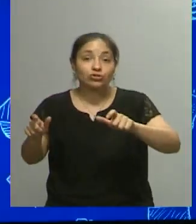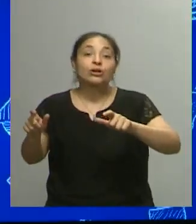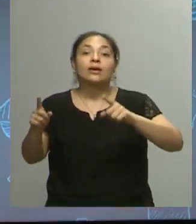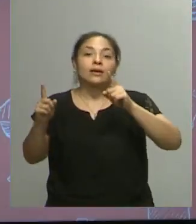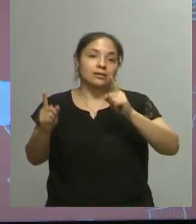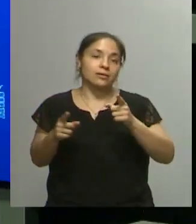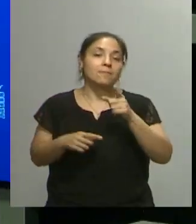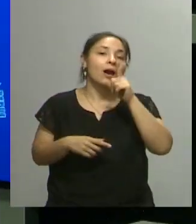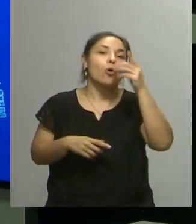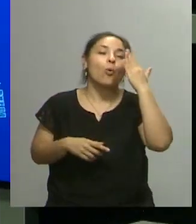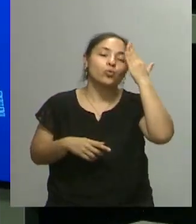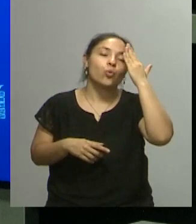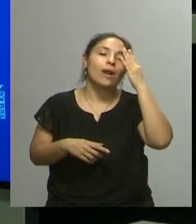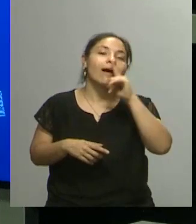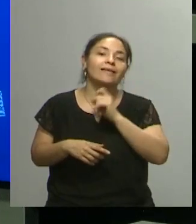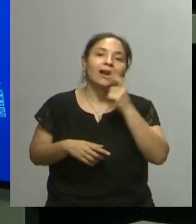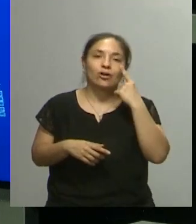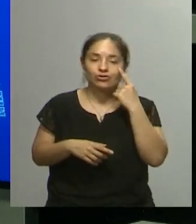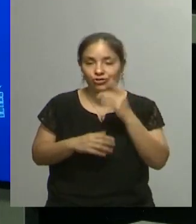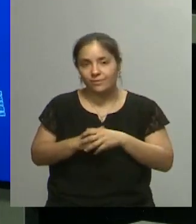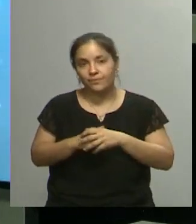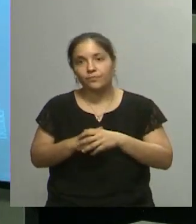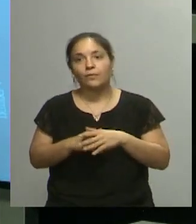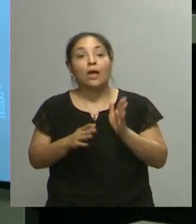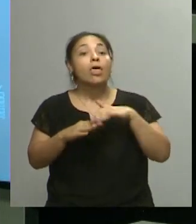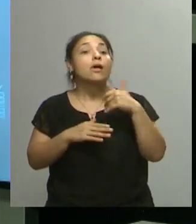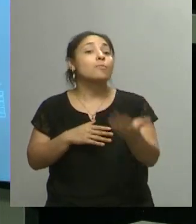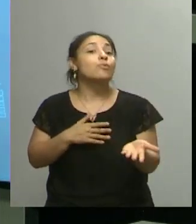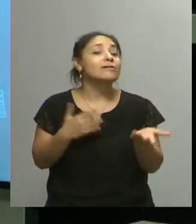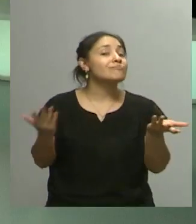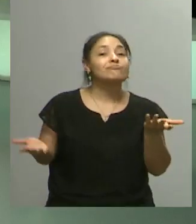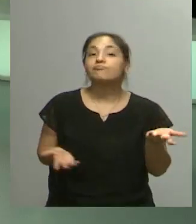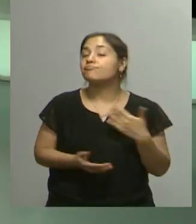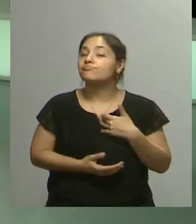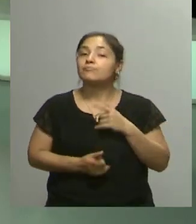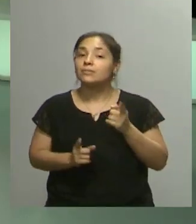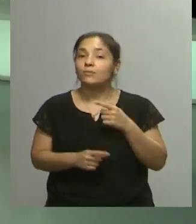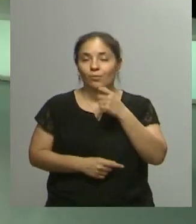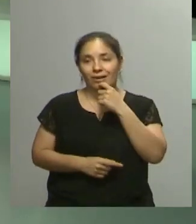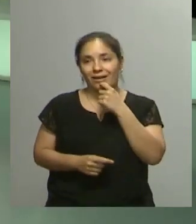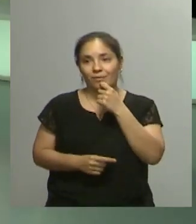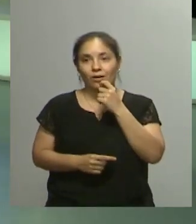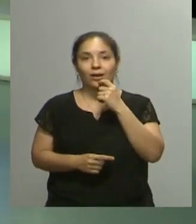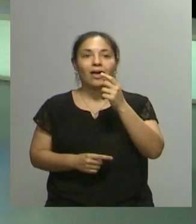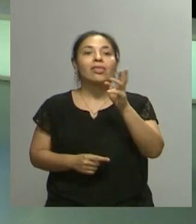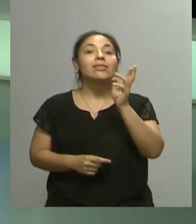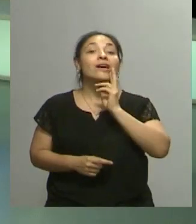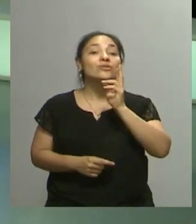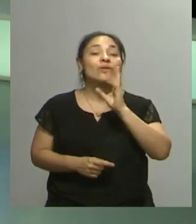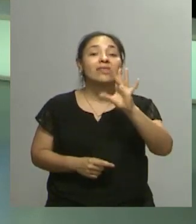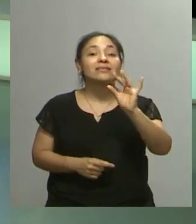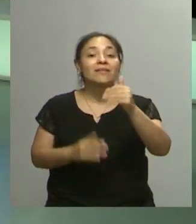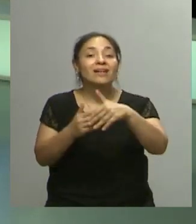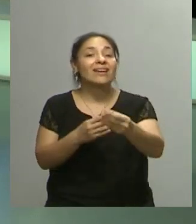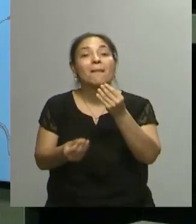Tal cual. Y el después, porque lo decíamos, ¿no? Esto, bueno, si sirve para que... ¿Qué pasa el 19 de diciembre? Claro,